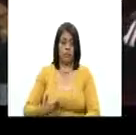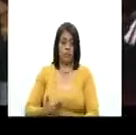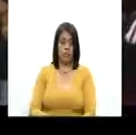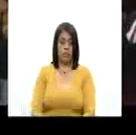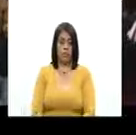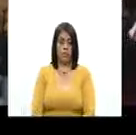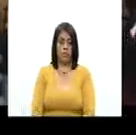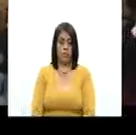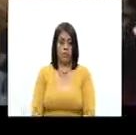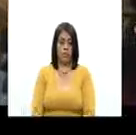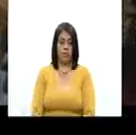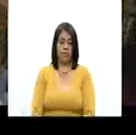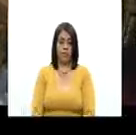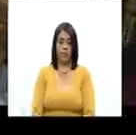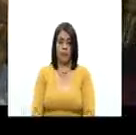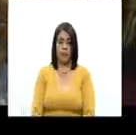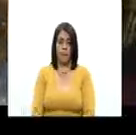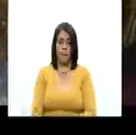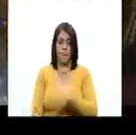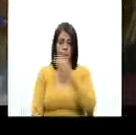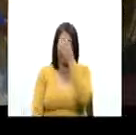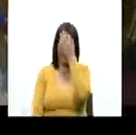presidente.